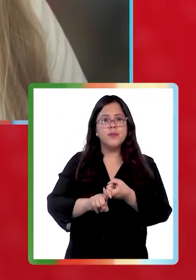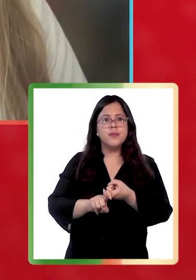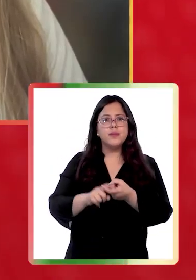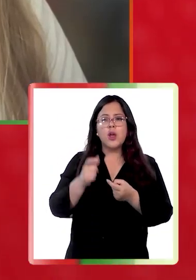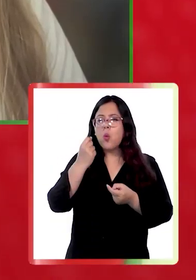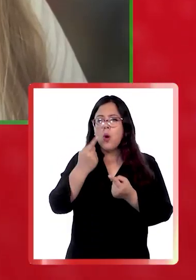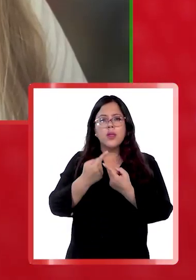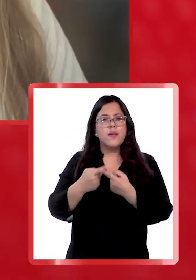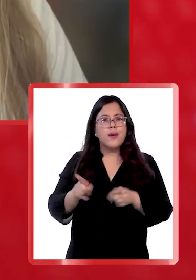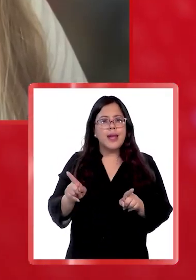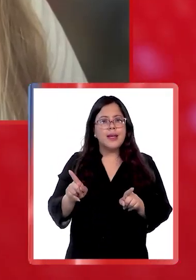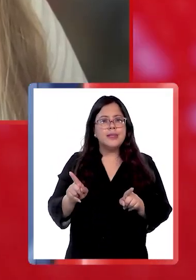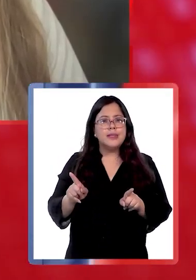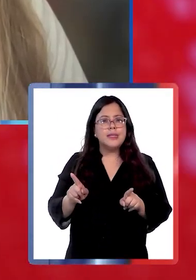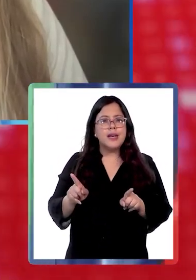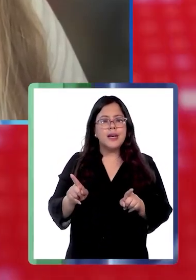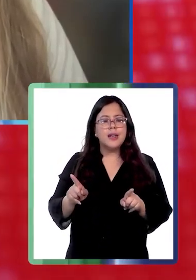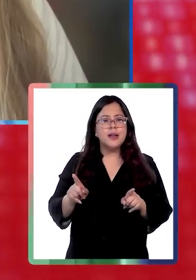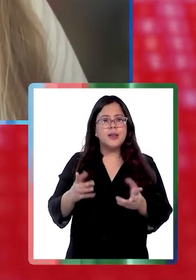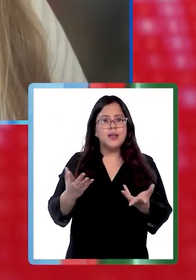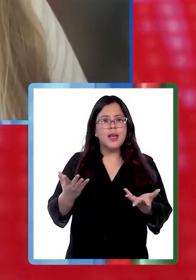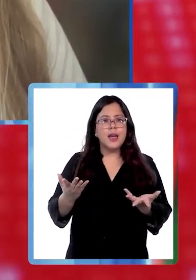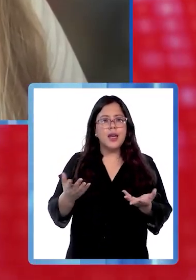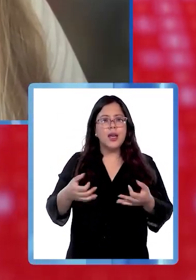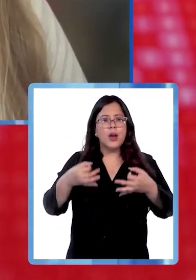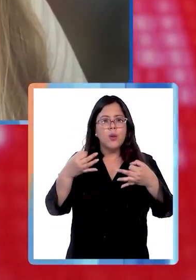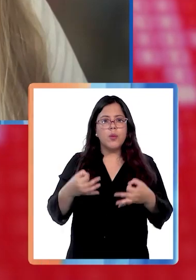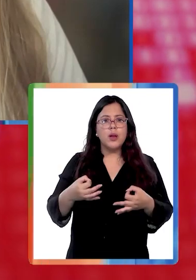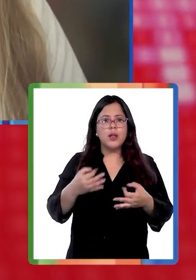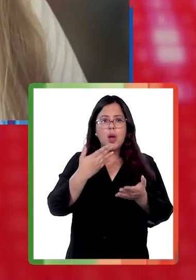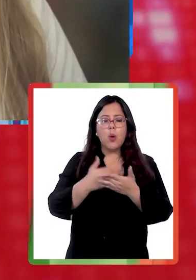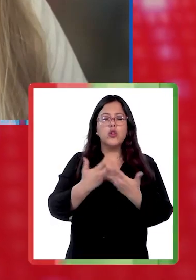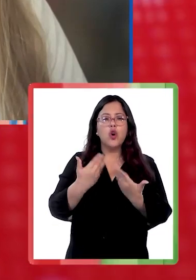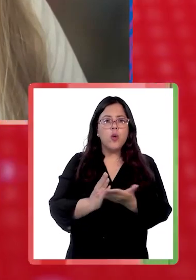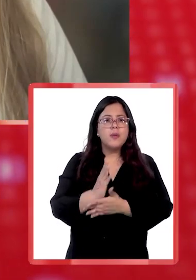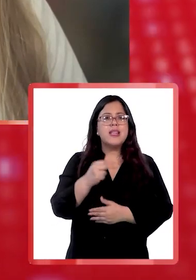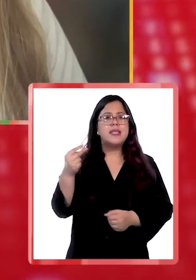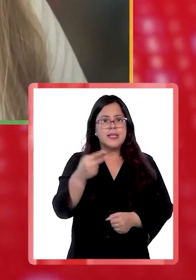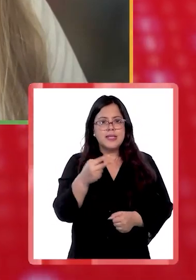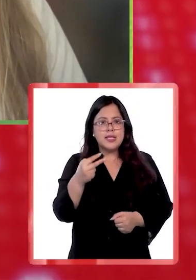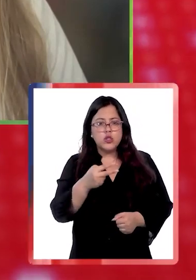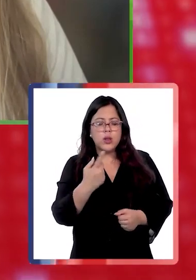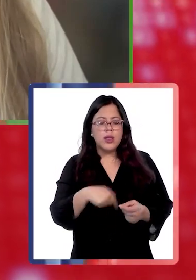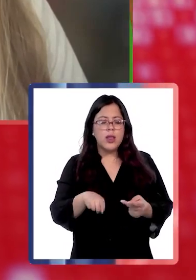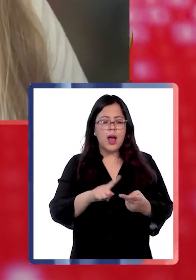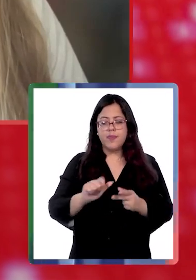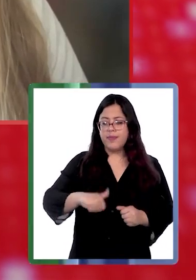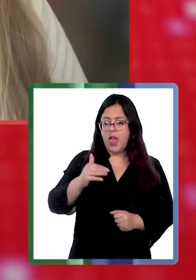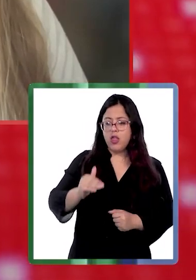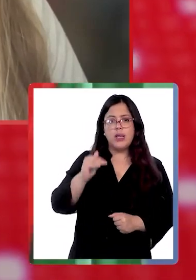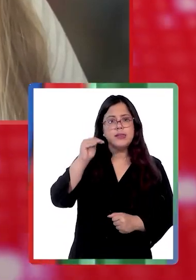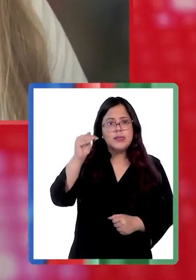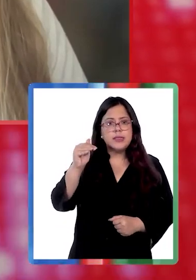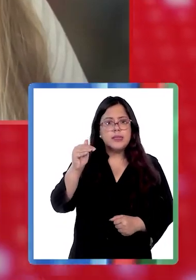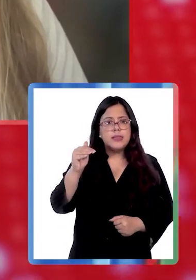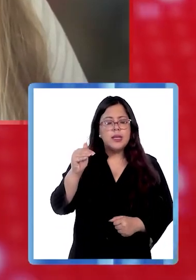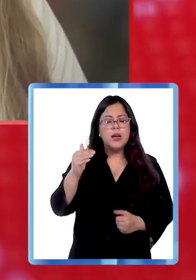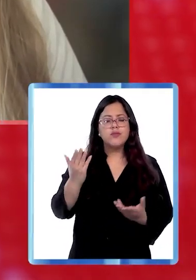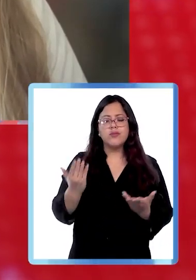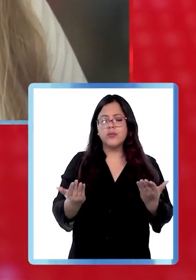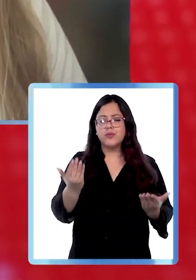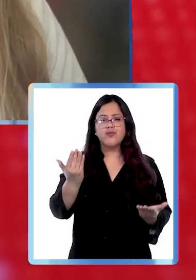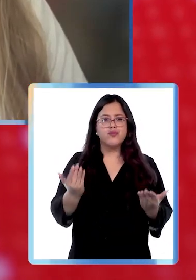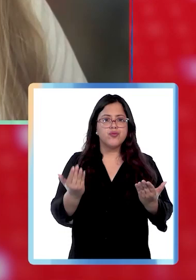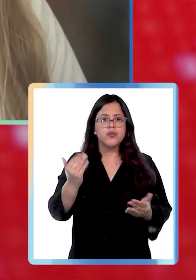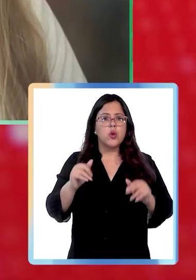el matrimonio. ¿Cómo se ven las diferencias desde los primeros años ya de despertar una vida sexual, de iniciar en una adolescencia más